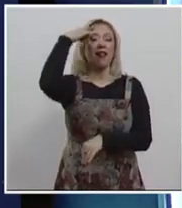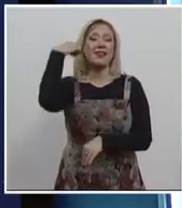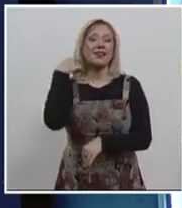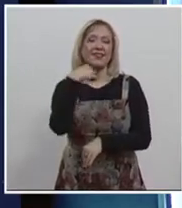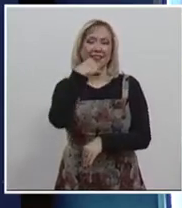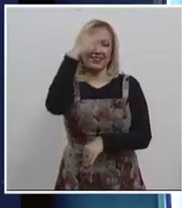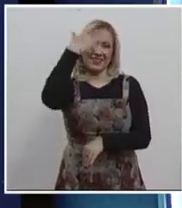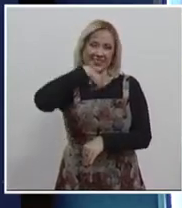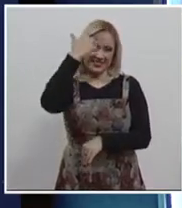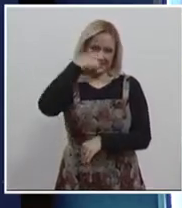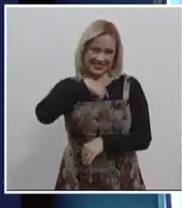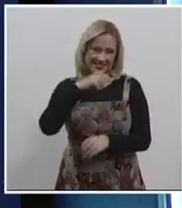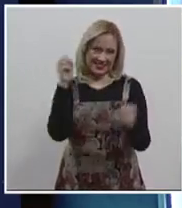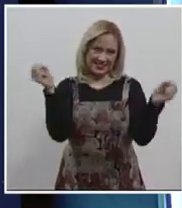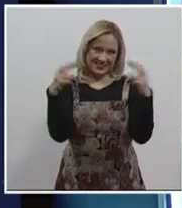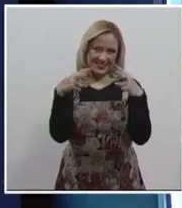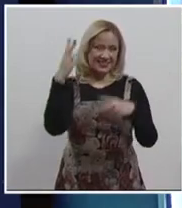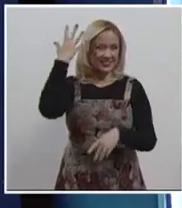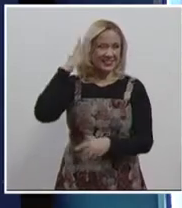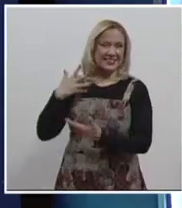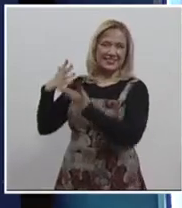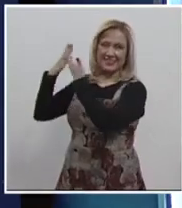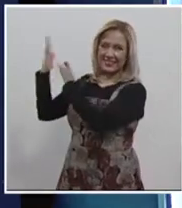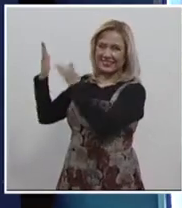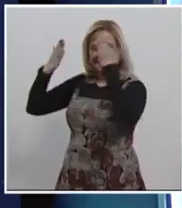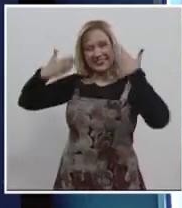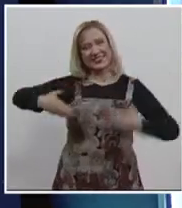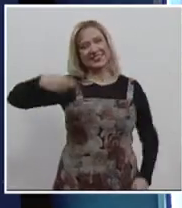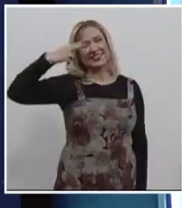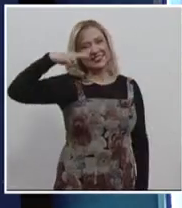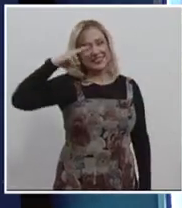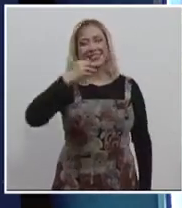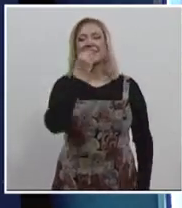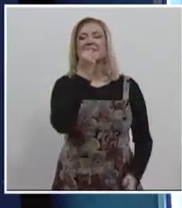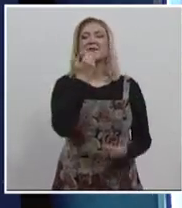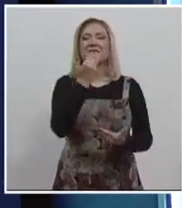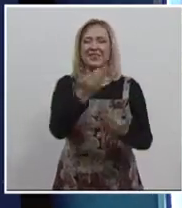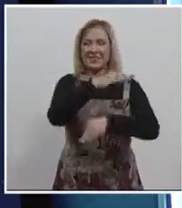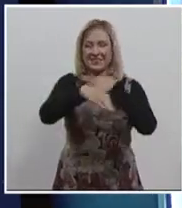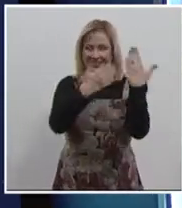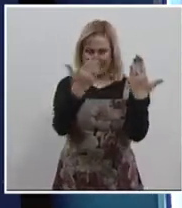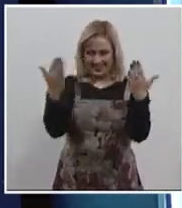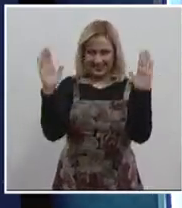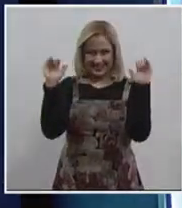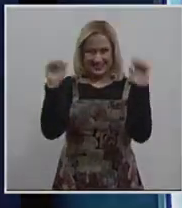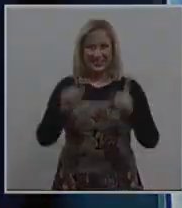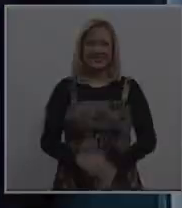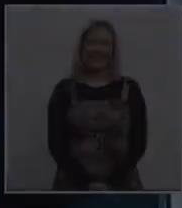noticiario nocturno. Soy Lorena Sánchez Cabrera y le deseo que tenga una excelente tarde. Hasta pronto.